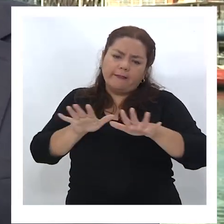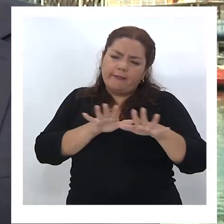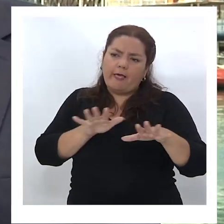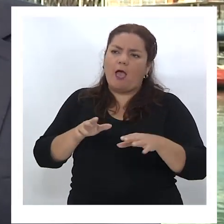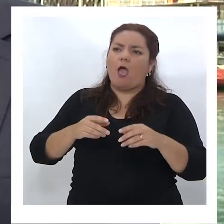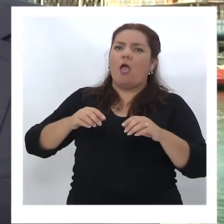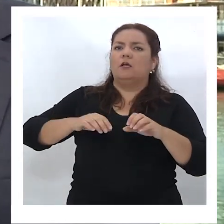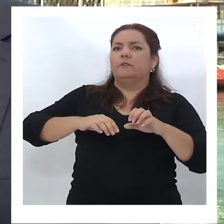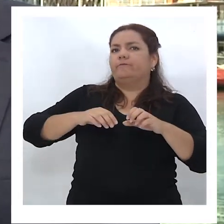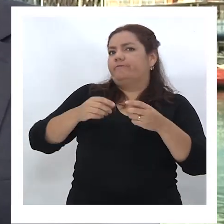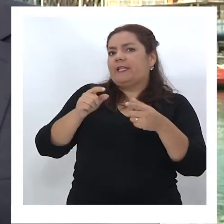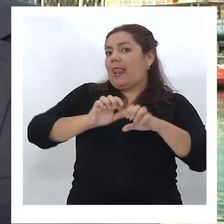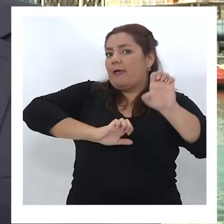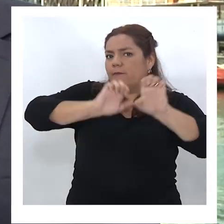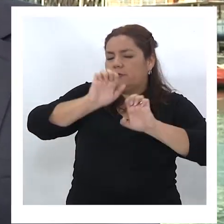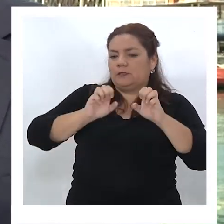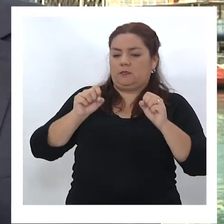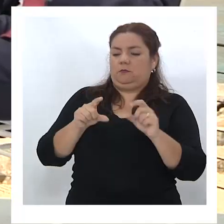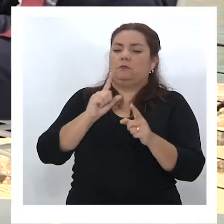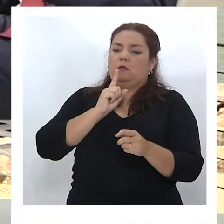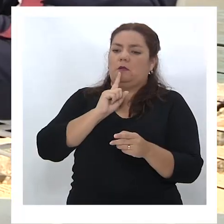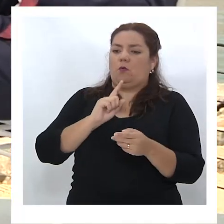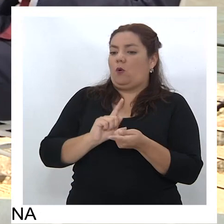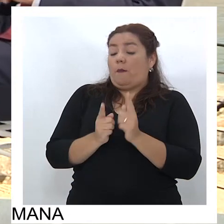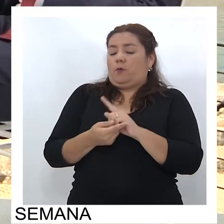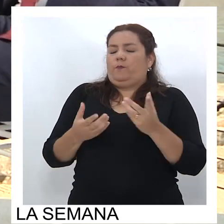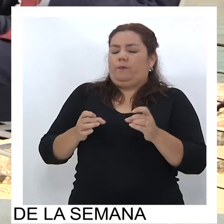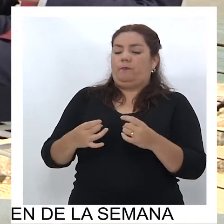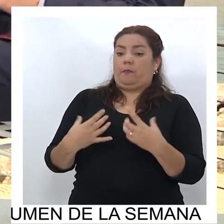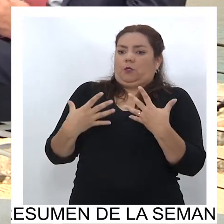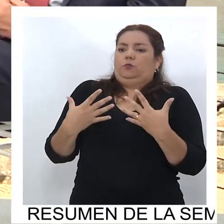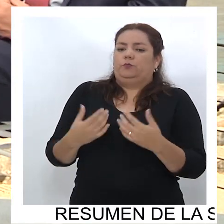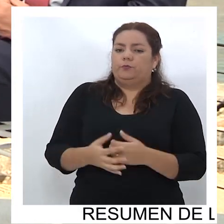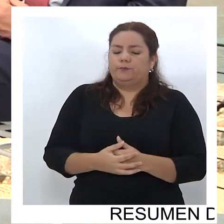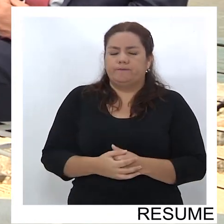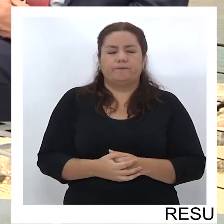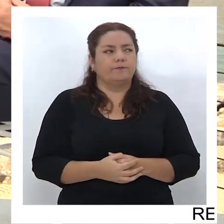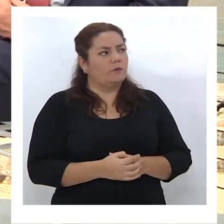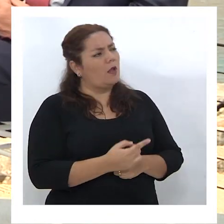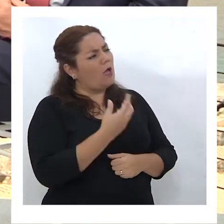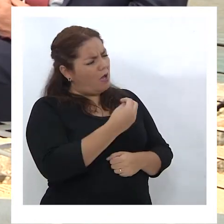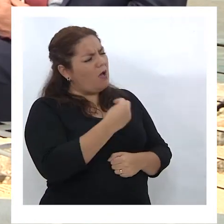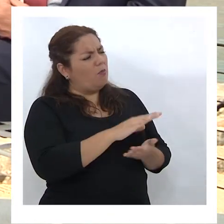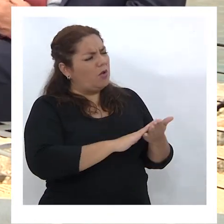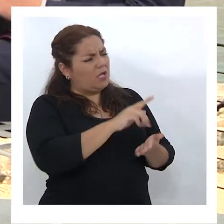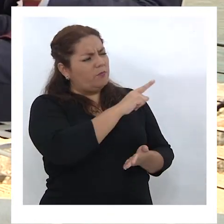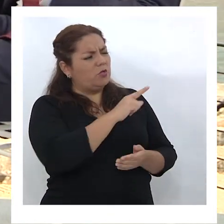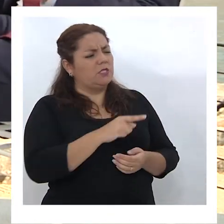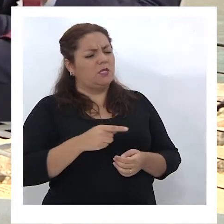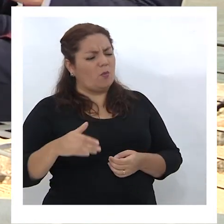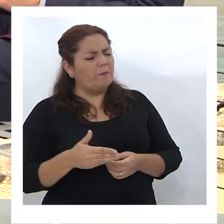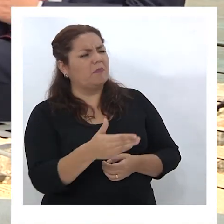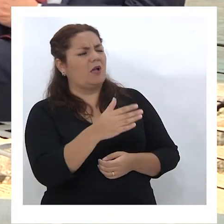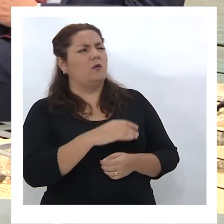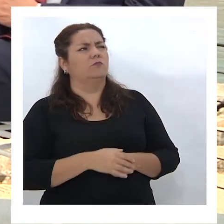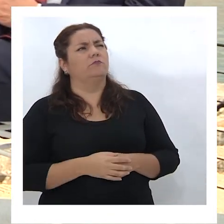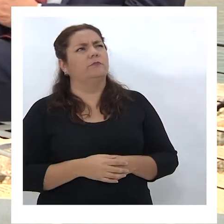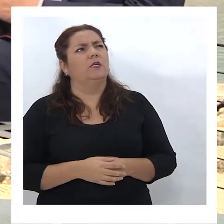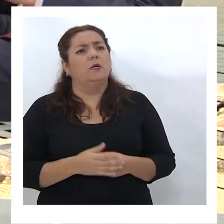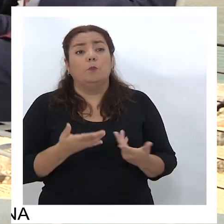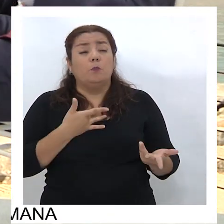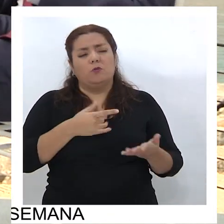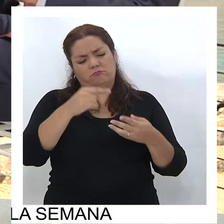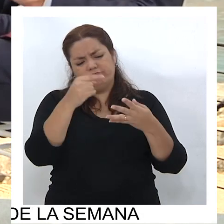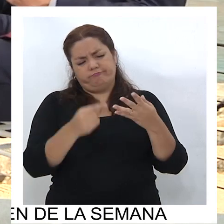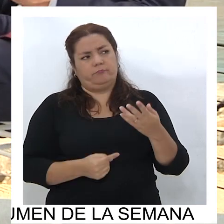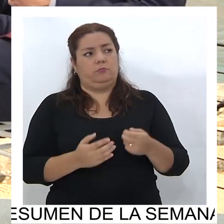industrial conlleva, sí, tiene un impacto. Claro, bueno, efectivamente, mira, es un buen ejemplo en el caso de los salmoneros, por varias razones. Primero porque,